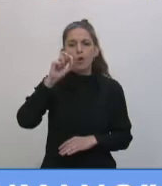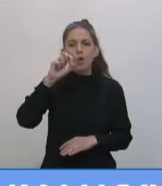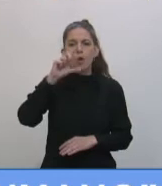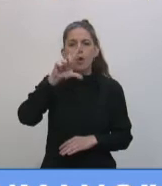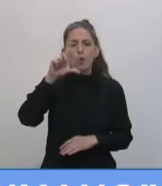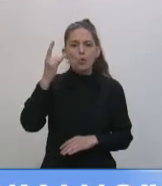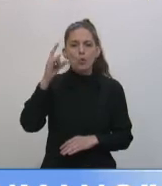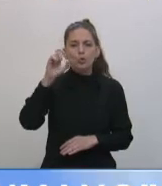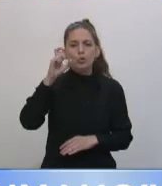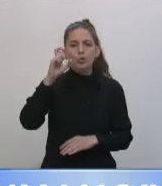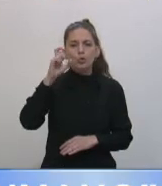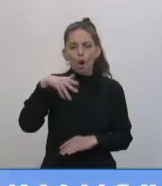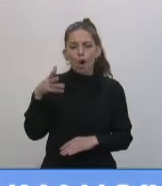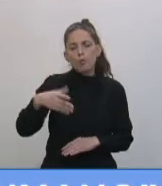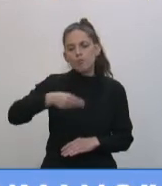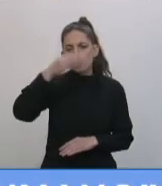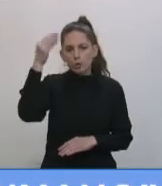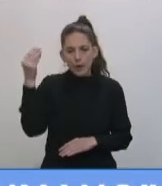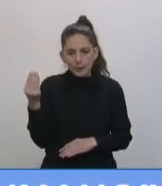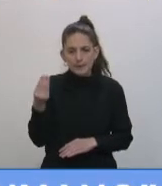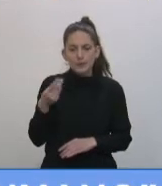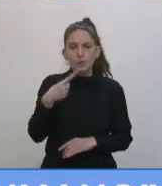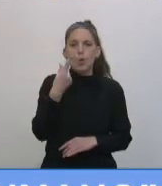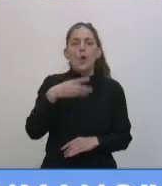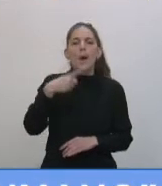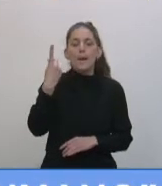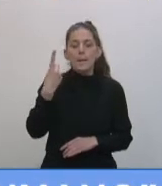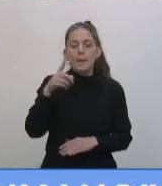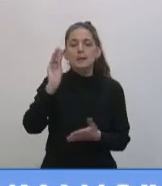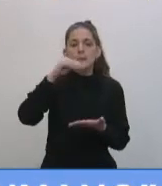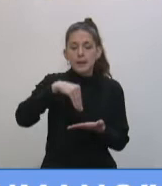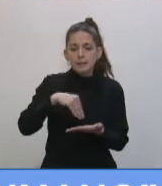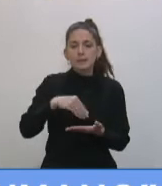tantas veces. Y una vez más,